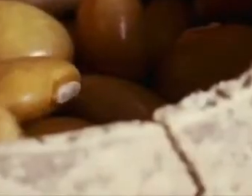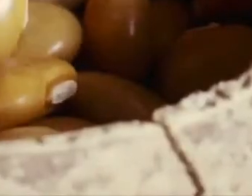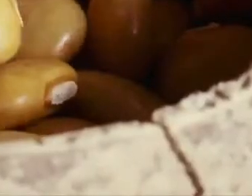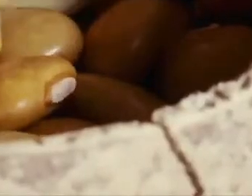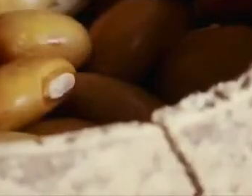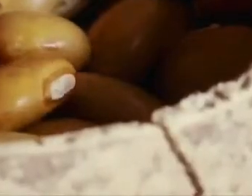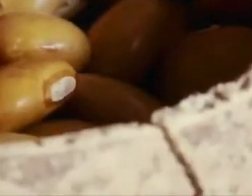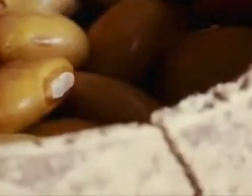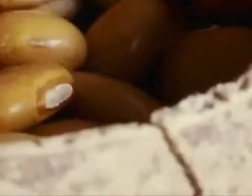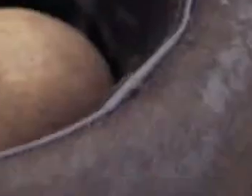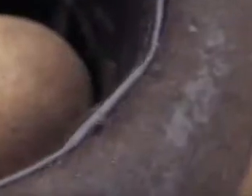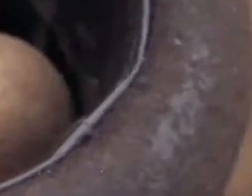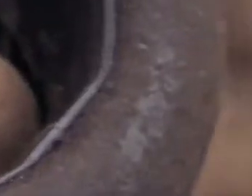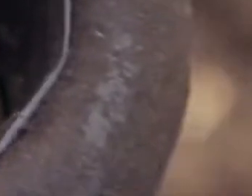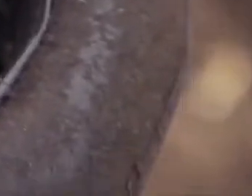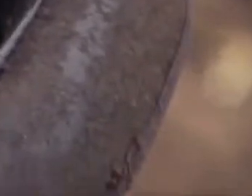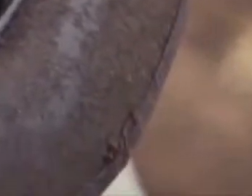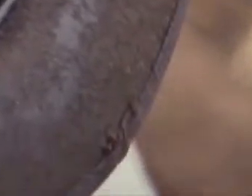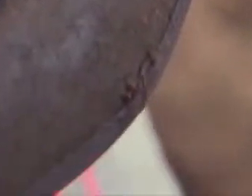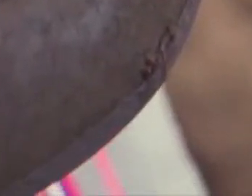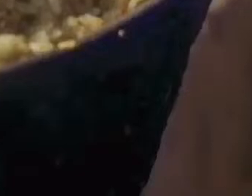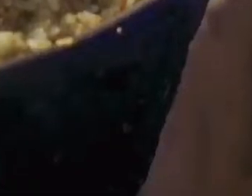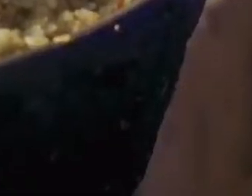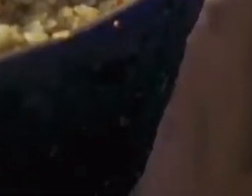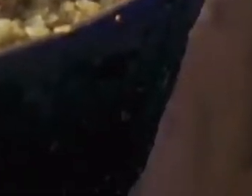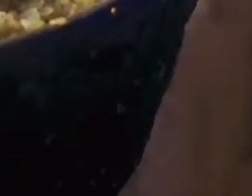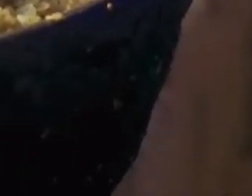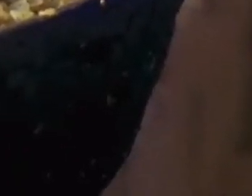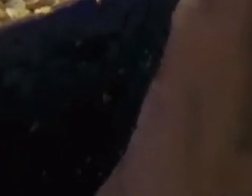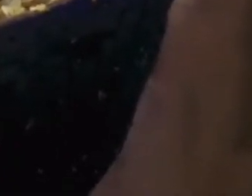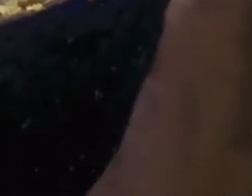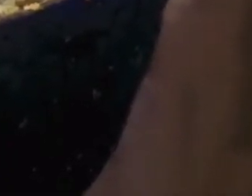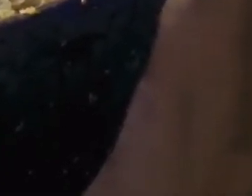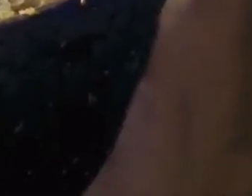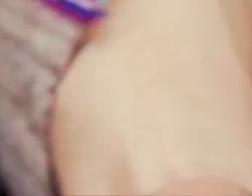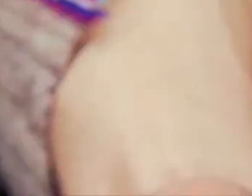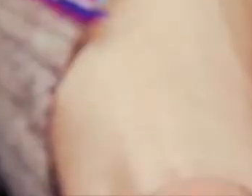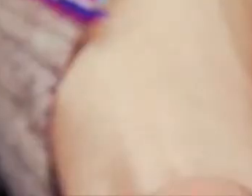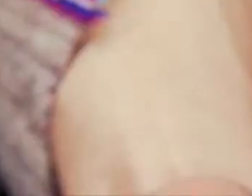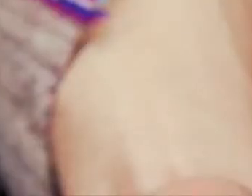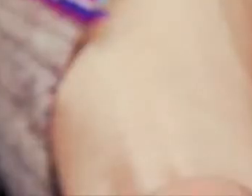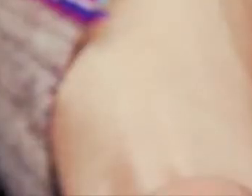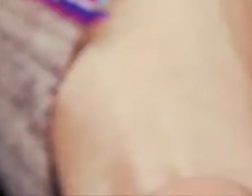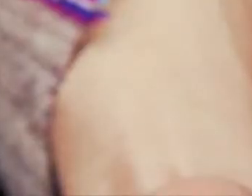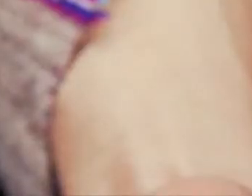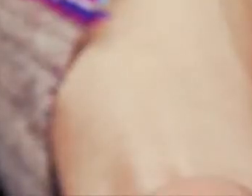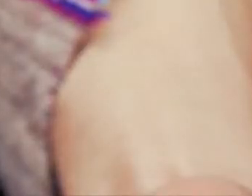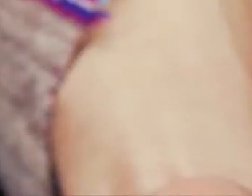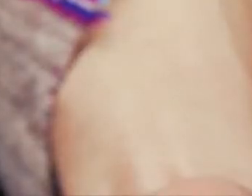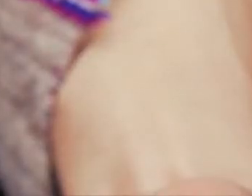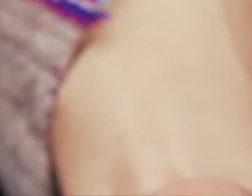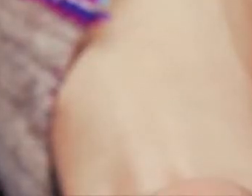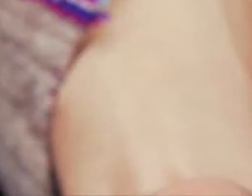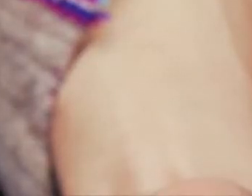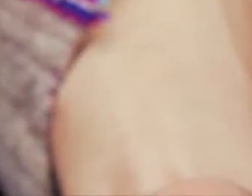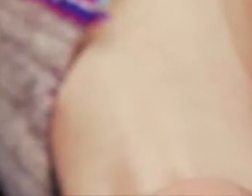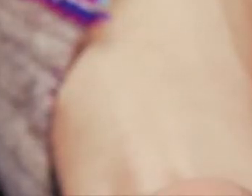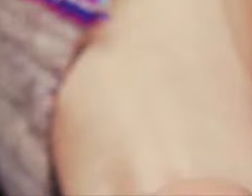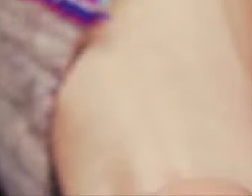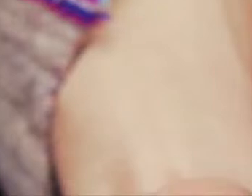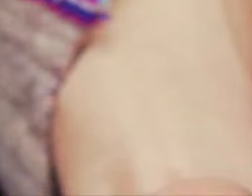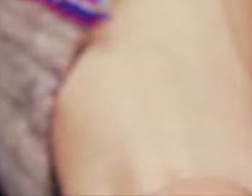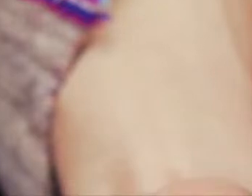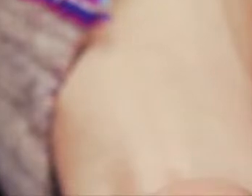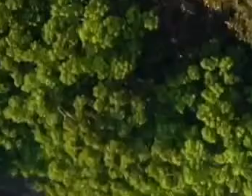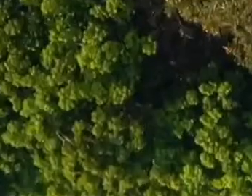La semilla, la alimentación garantiza la pervivencia de una humanidad. Es un tema de dignidad